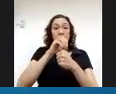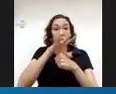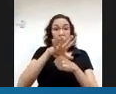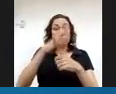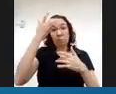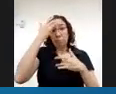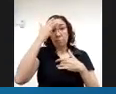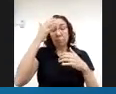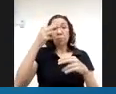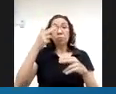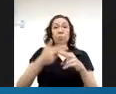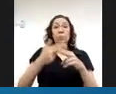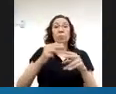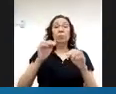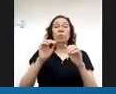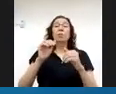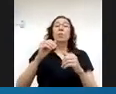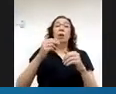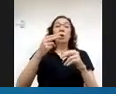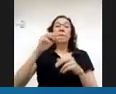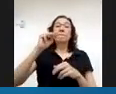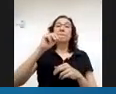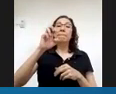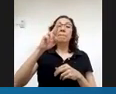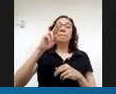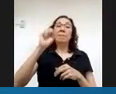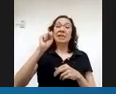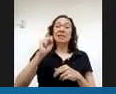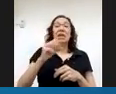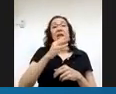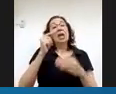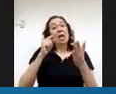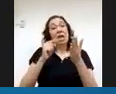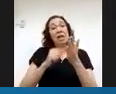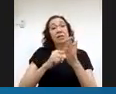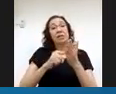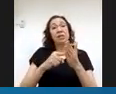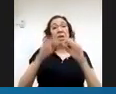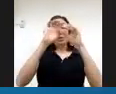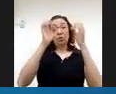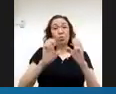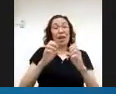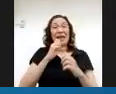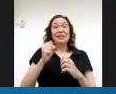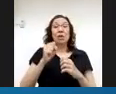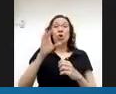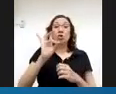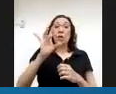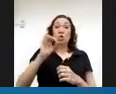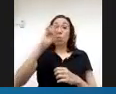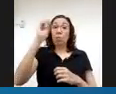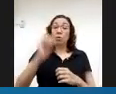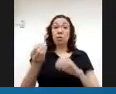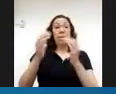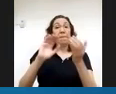conoce como MERS. Y esta estructura es un 88%